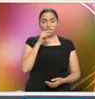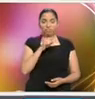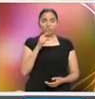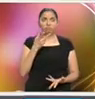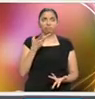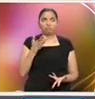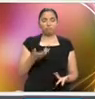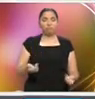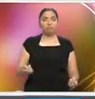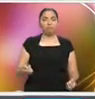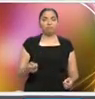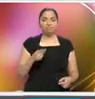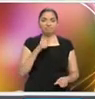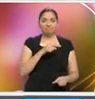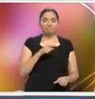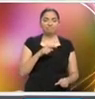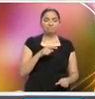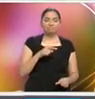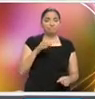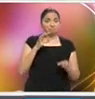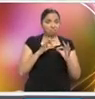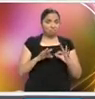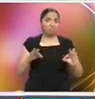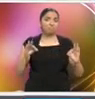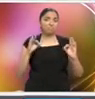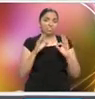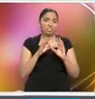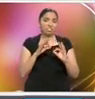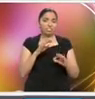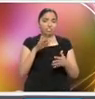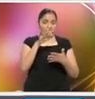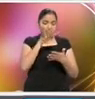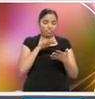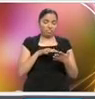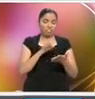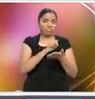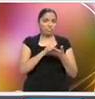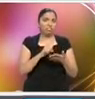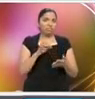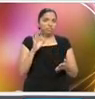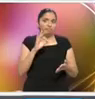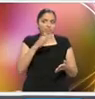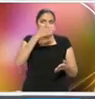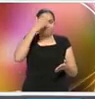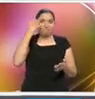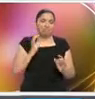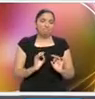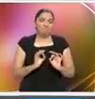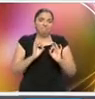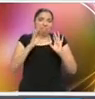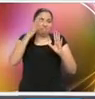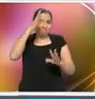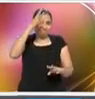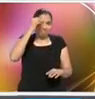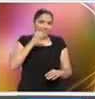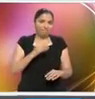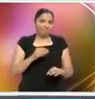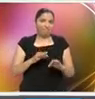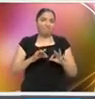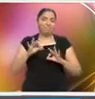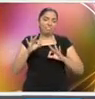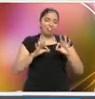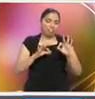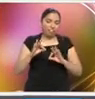considerado algo. Si no eras de la nobleza, pues no era así como necesario saber escribir ni leer, o sea, con que supieras cargar, trabajar la